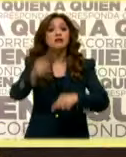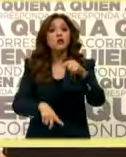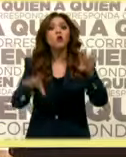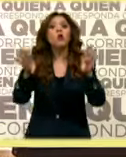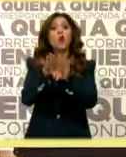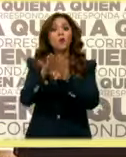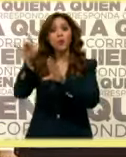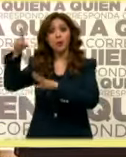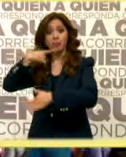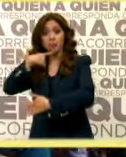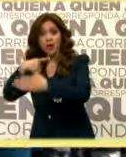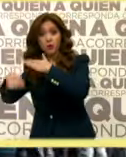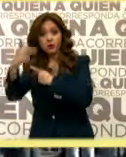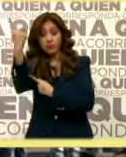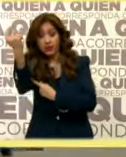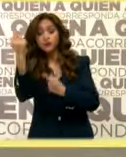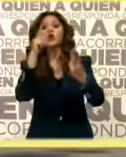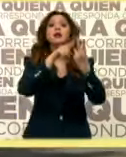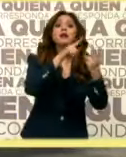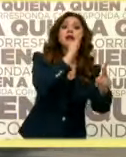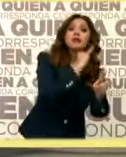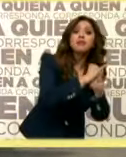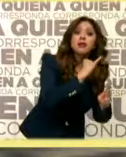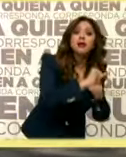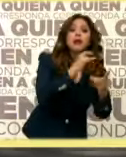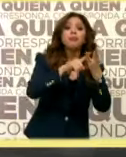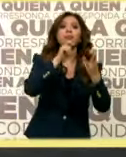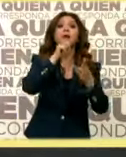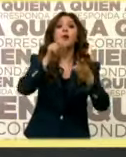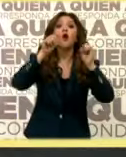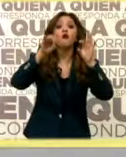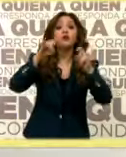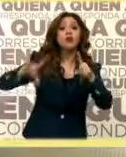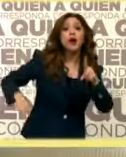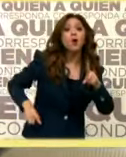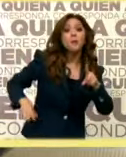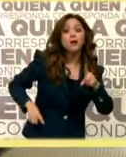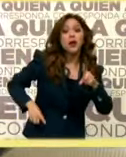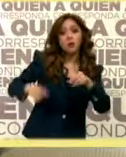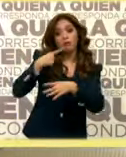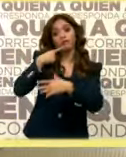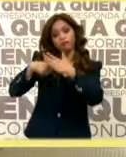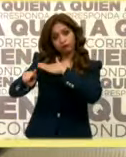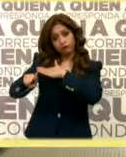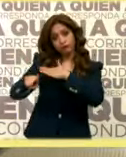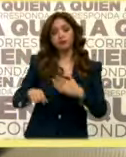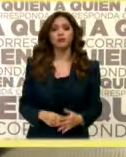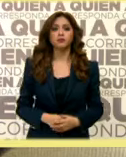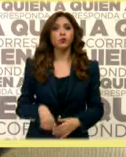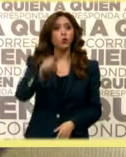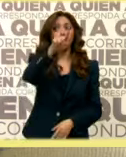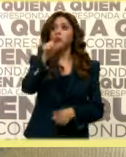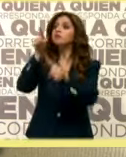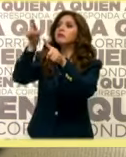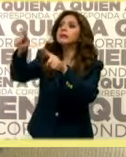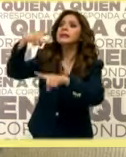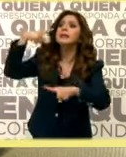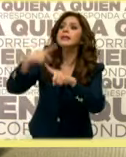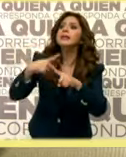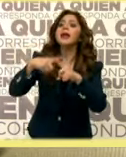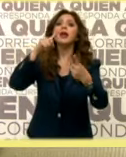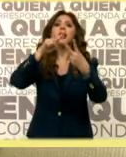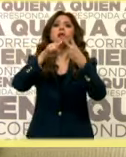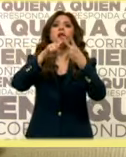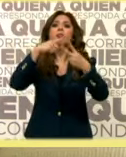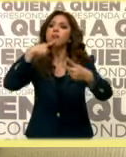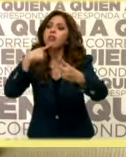denunciar en medios de comunicación, redes sociales y oficinas gubernamentales. Señalar, denunciar la